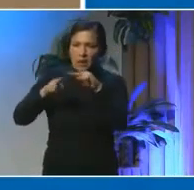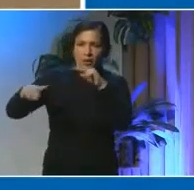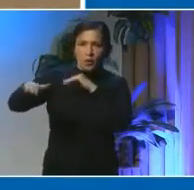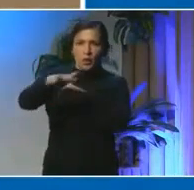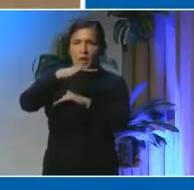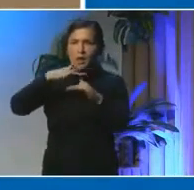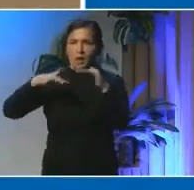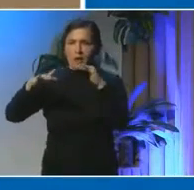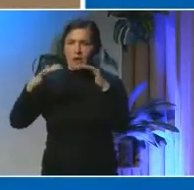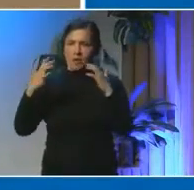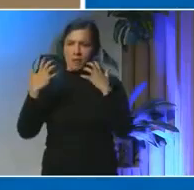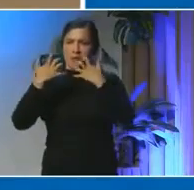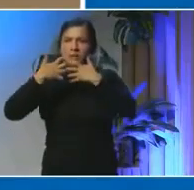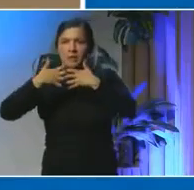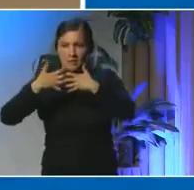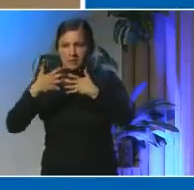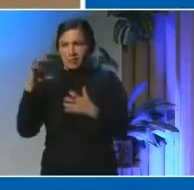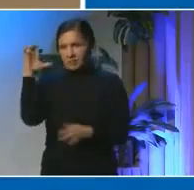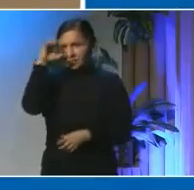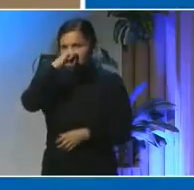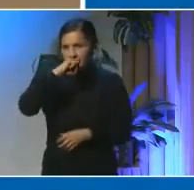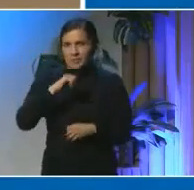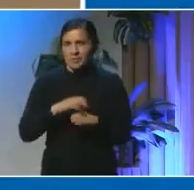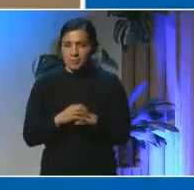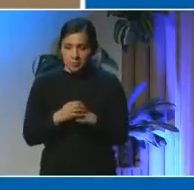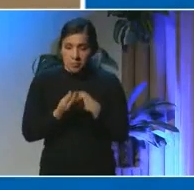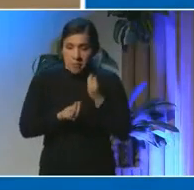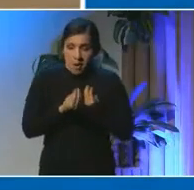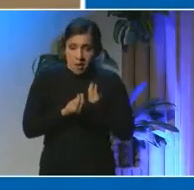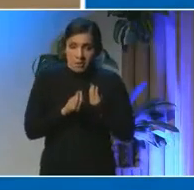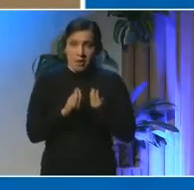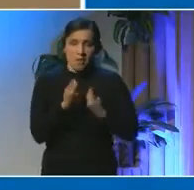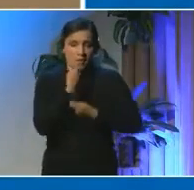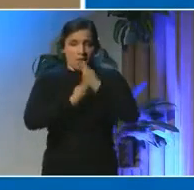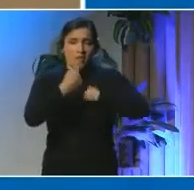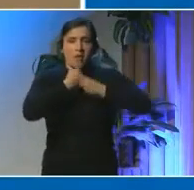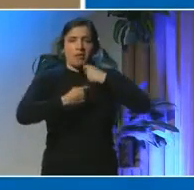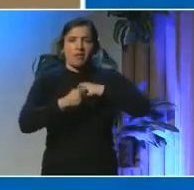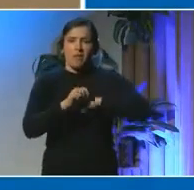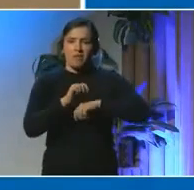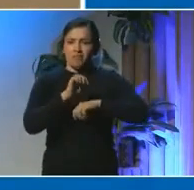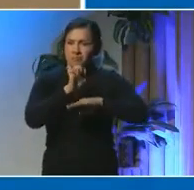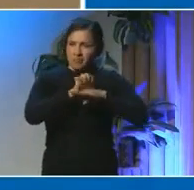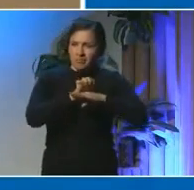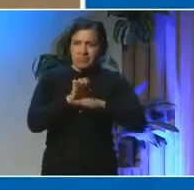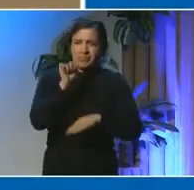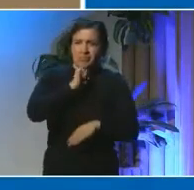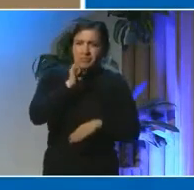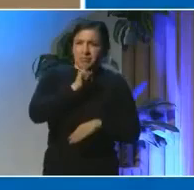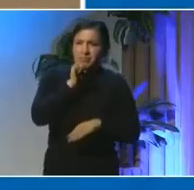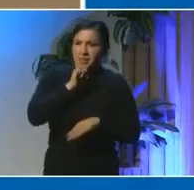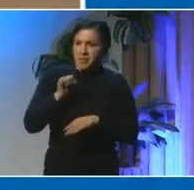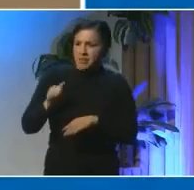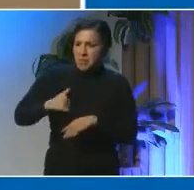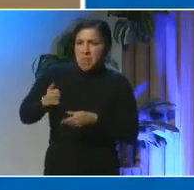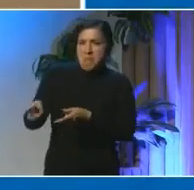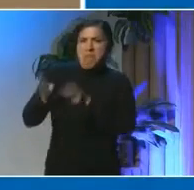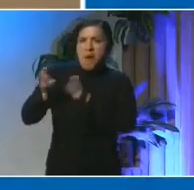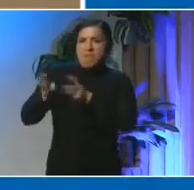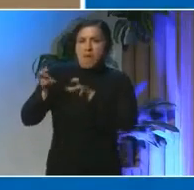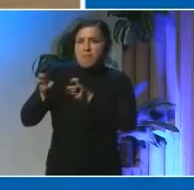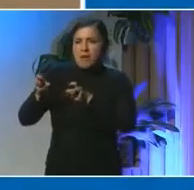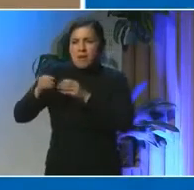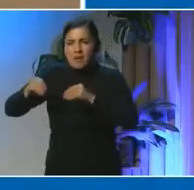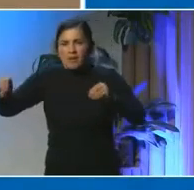que sus principales insumos y su razón de ser del negocio pues vienen literalmente Pues de la tierra y de los